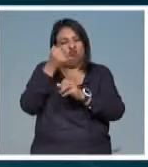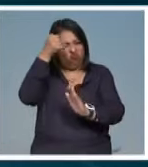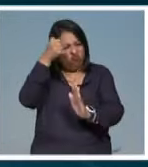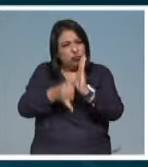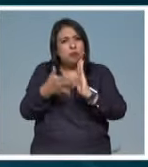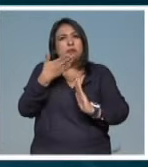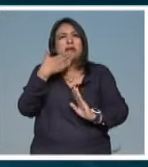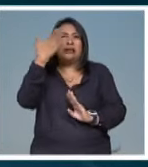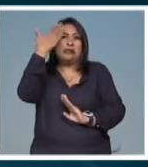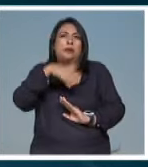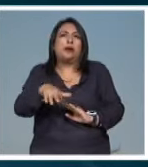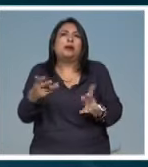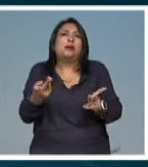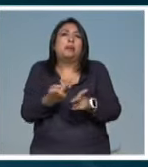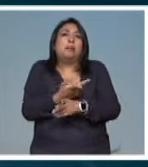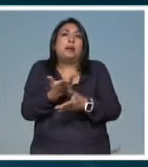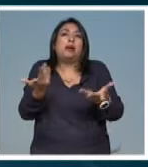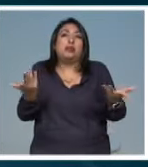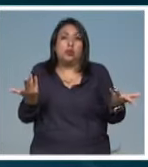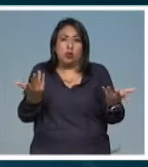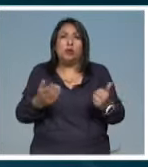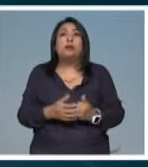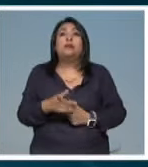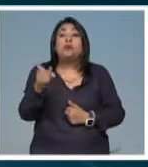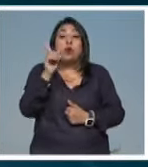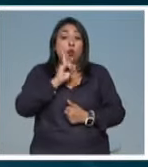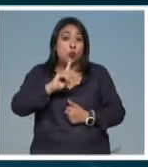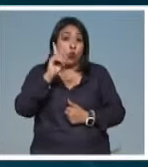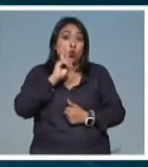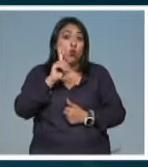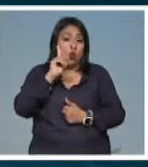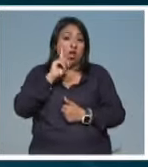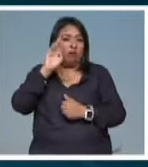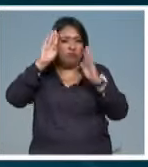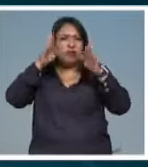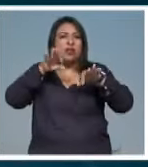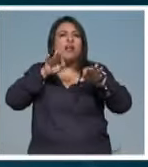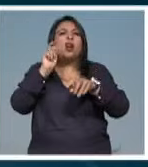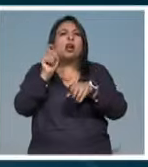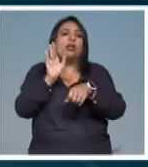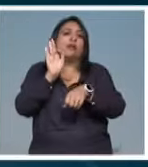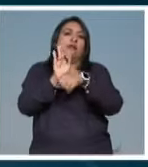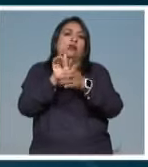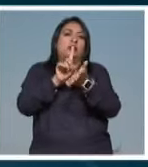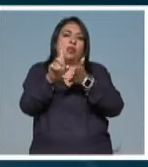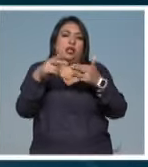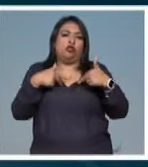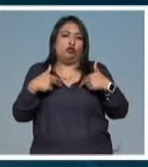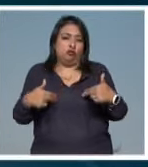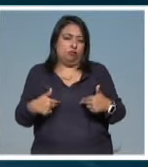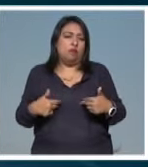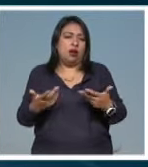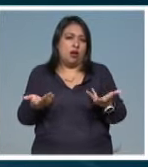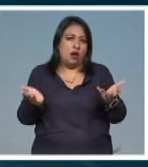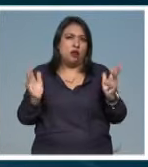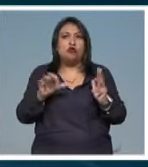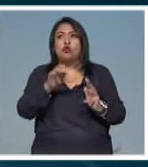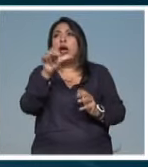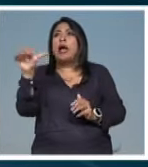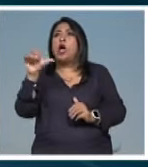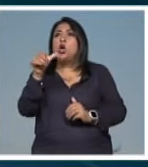de lo que ocurrió con esta mujer que se dedicaba a defender los derechos humanos de